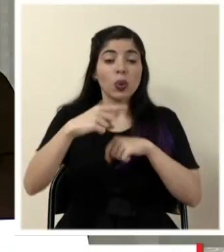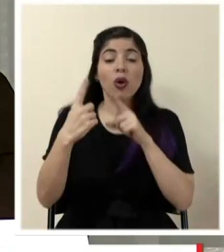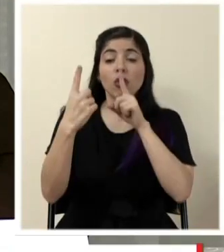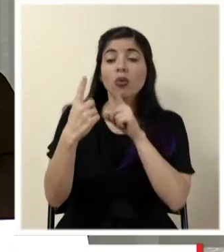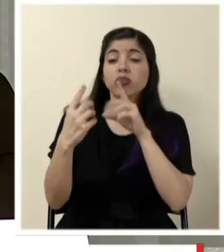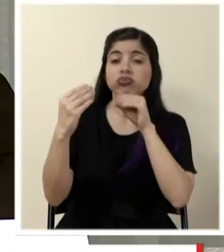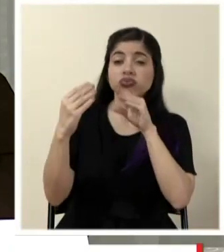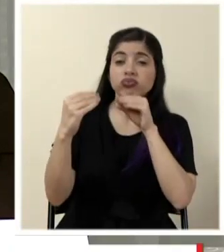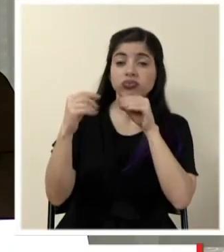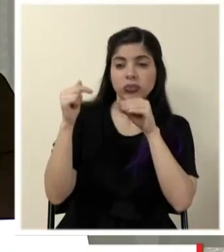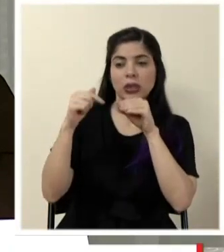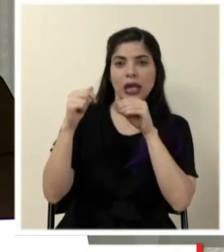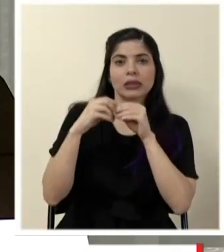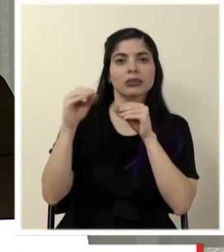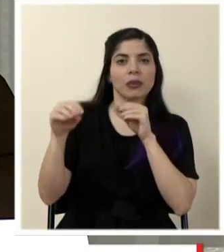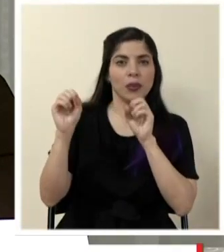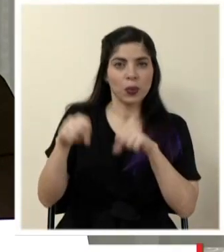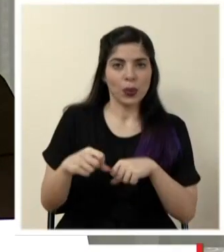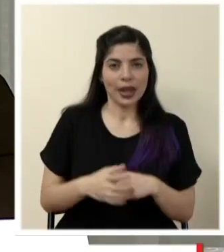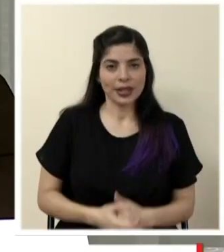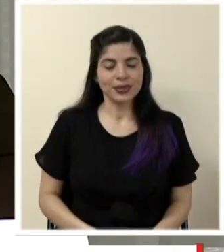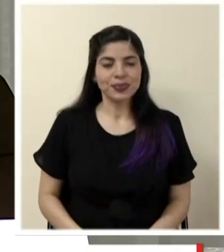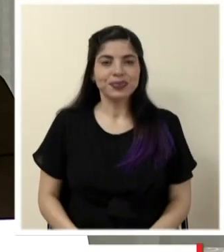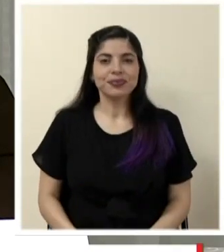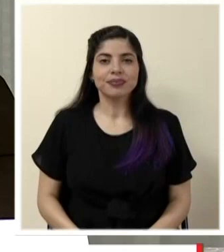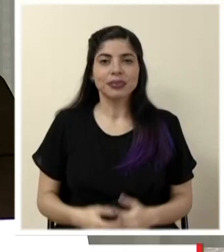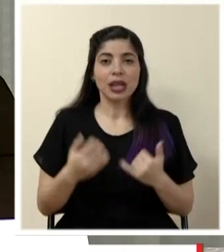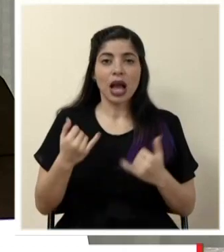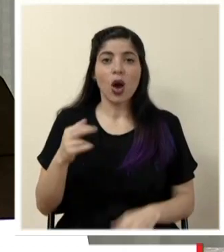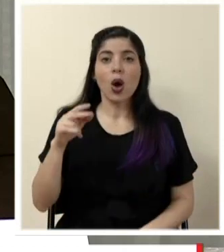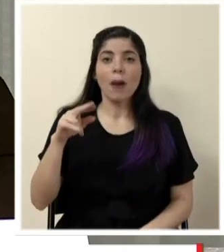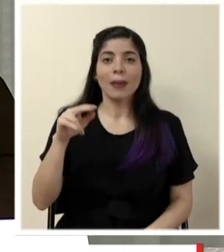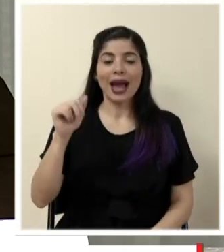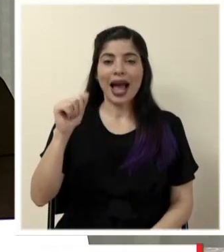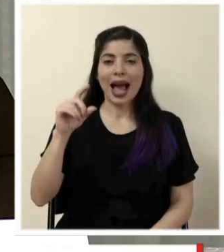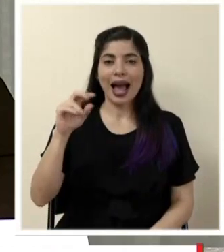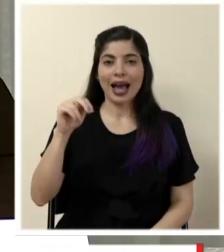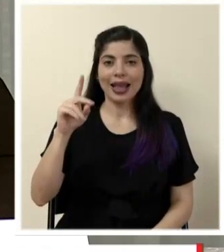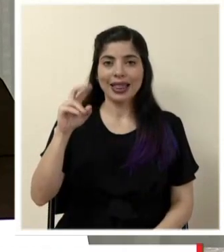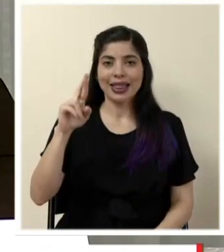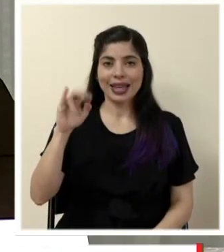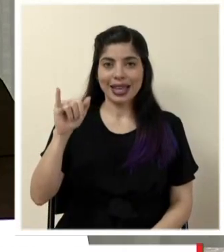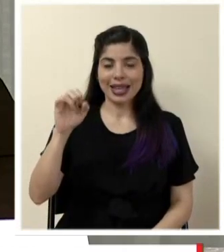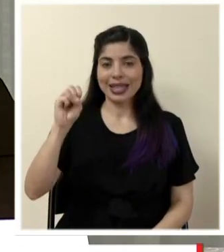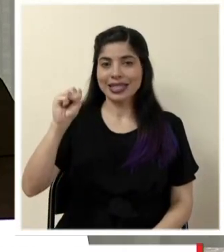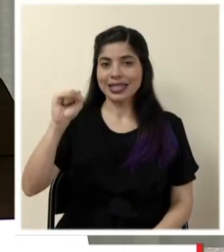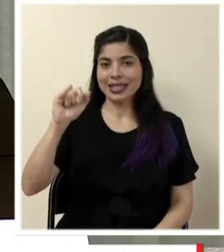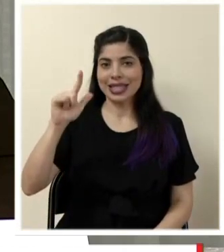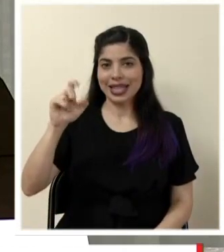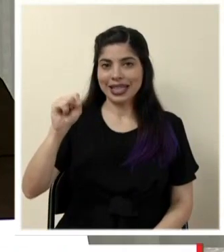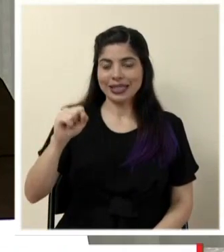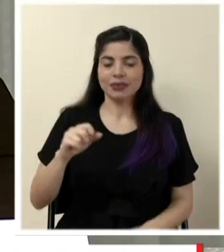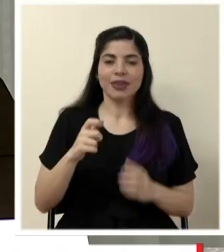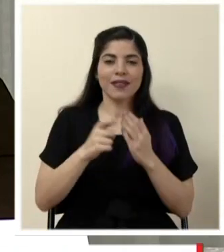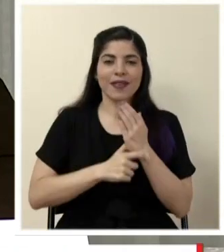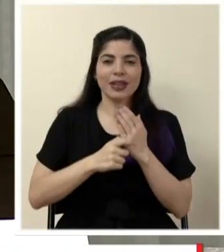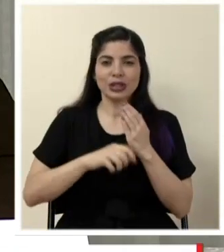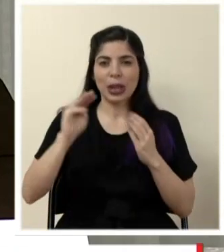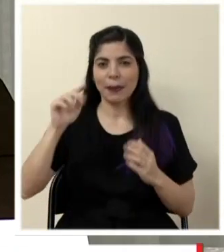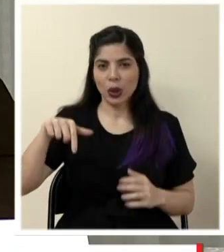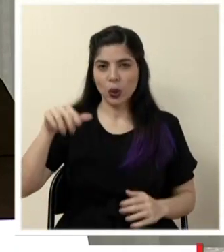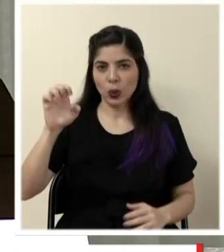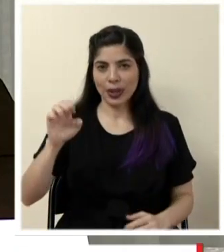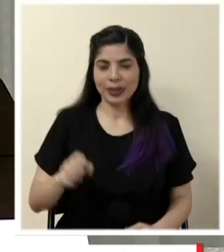y intensas. Continuamos con el colega Andrei Siles de la revista MQE.